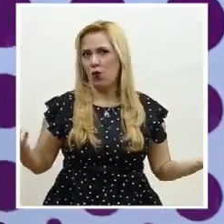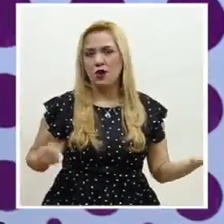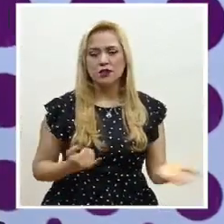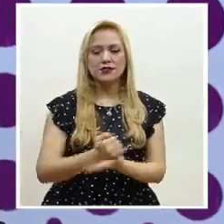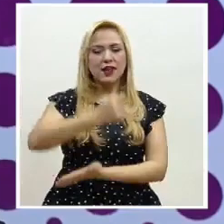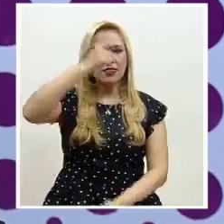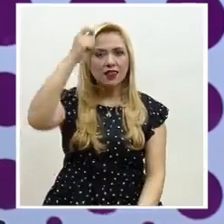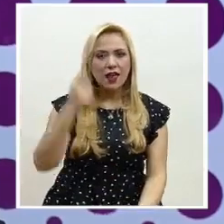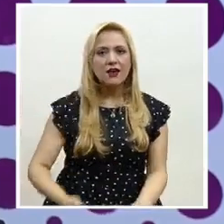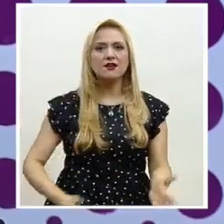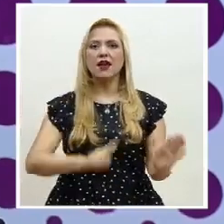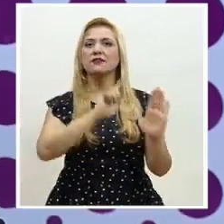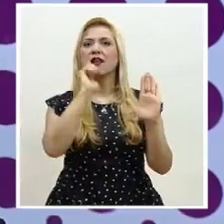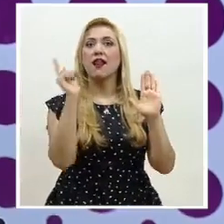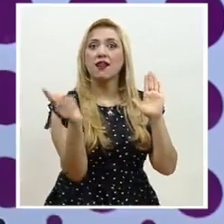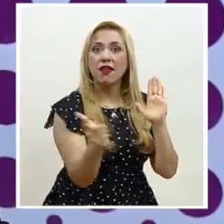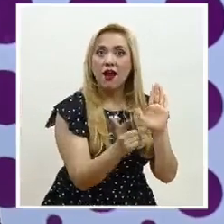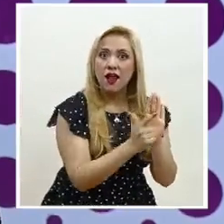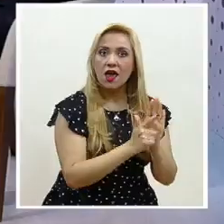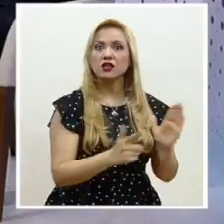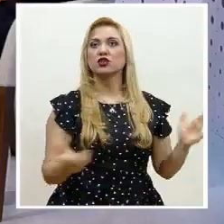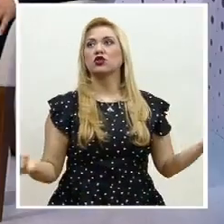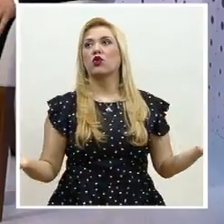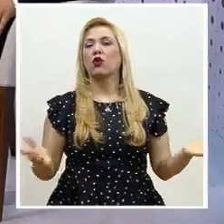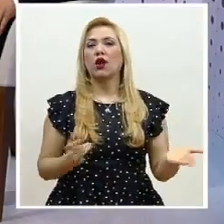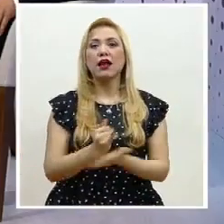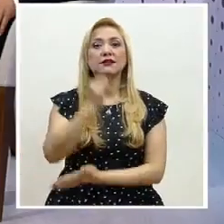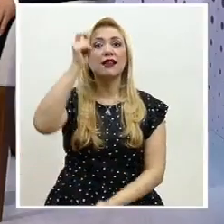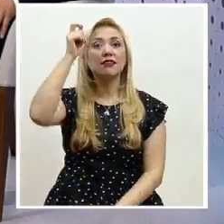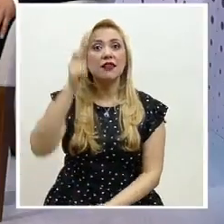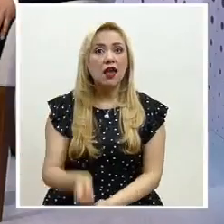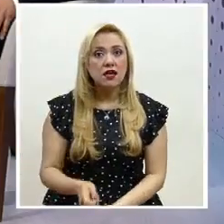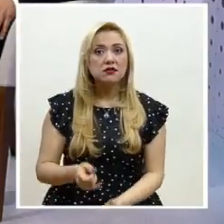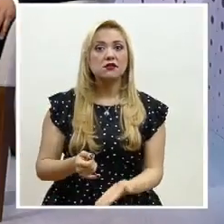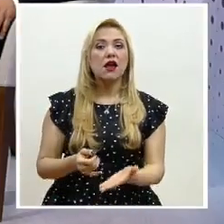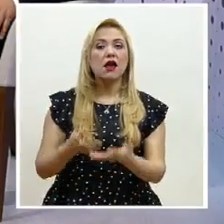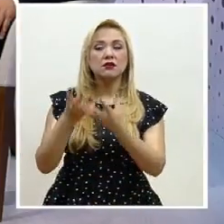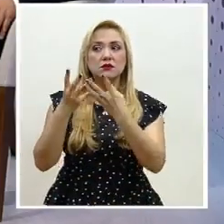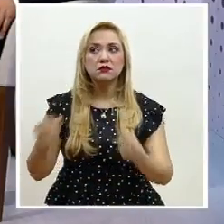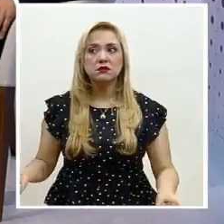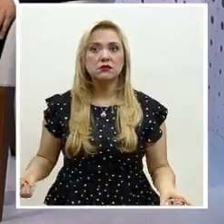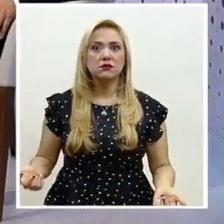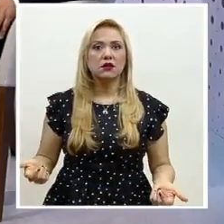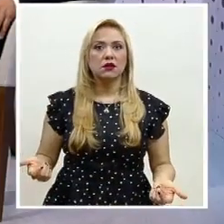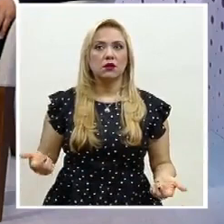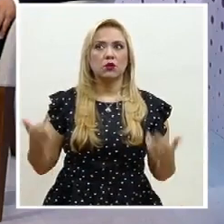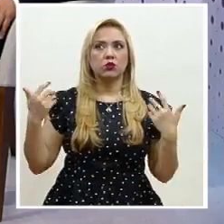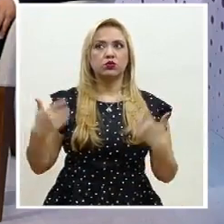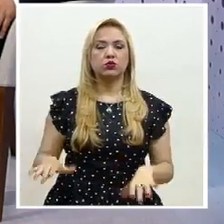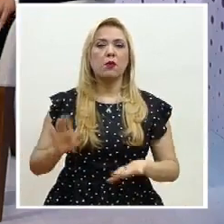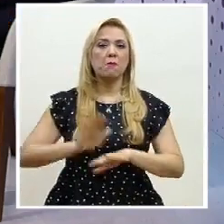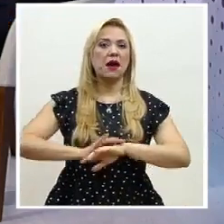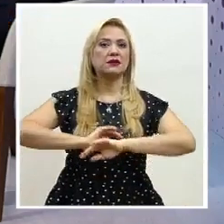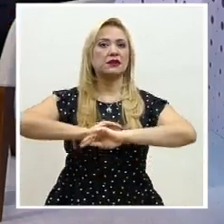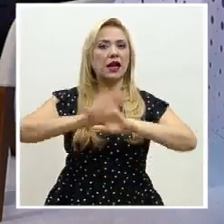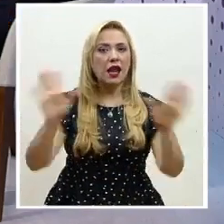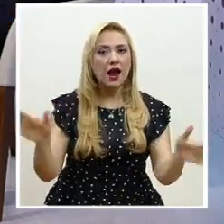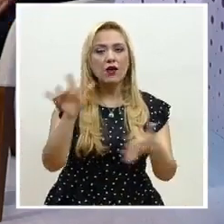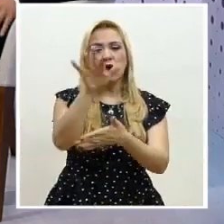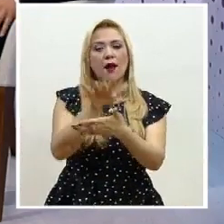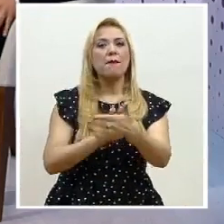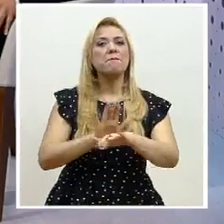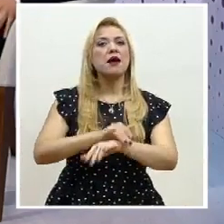de ver el derecho, incluso a través de el tipo de sentencias que hacemos hace 10 años, no es la misma que ahora. Tenemos sentencias más claras, más sencillas, a lo mejor más